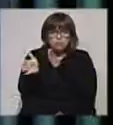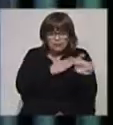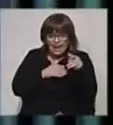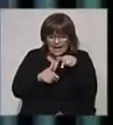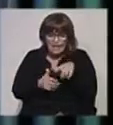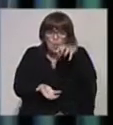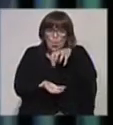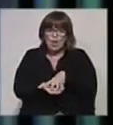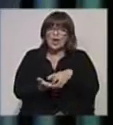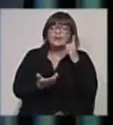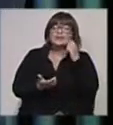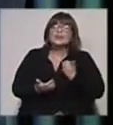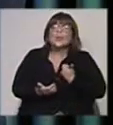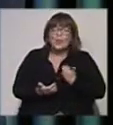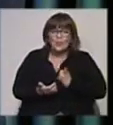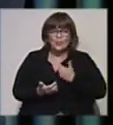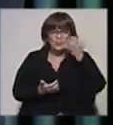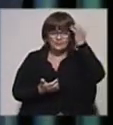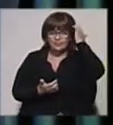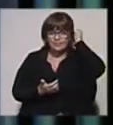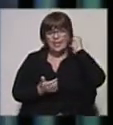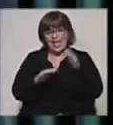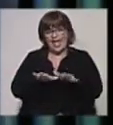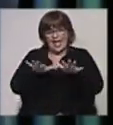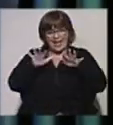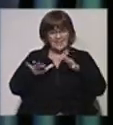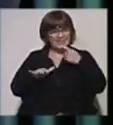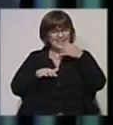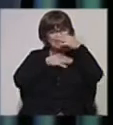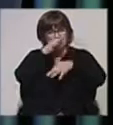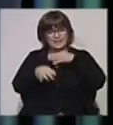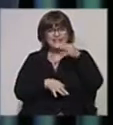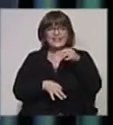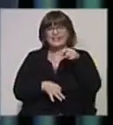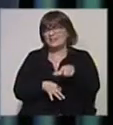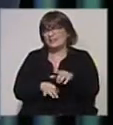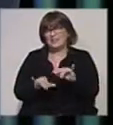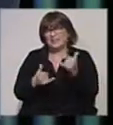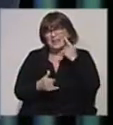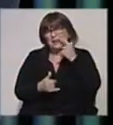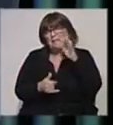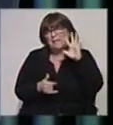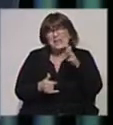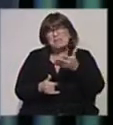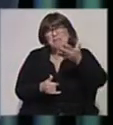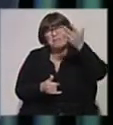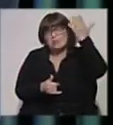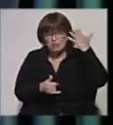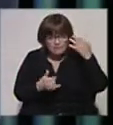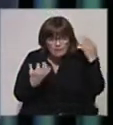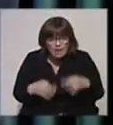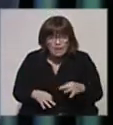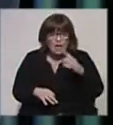experiencia? Sí, justo estábamos hablando antes de empezar que eso me parecía que había pasado hace siglos y en realidad fue